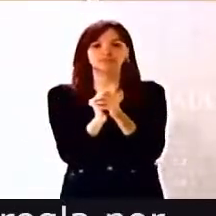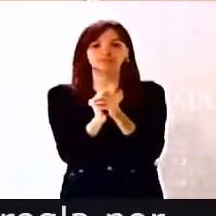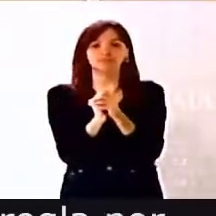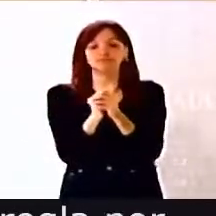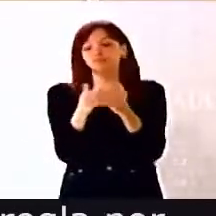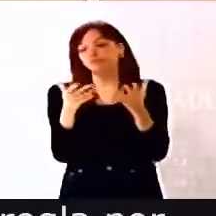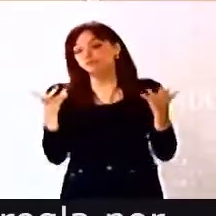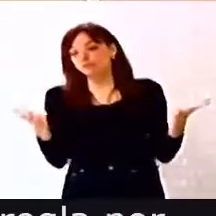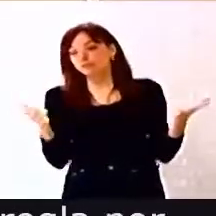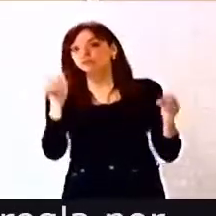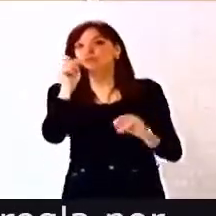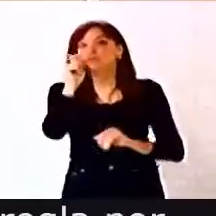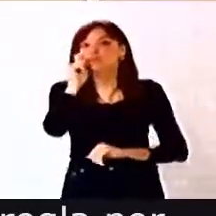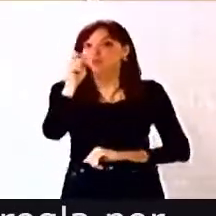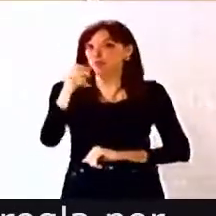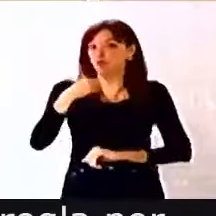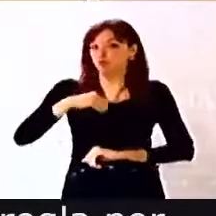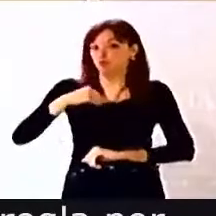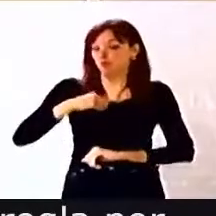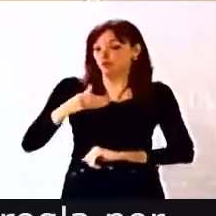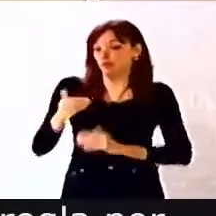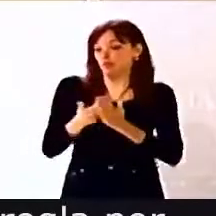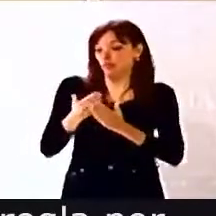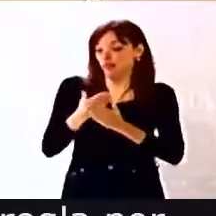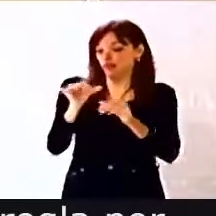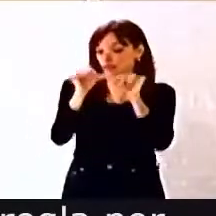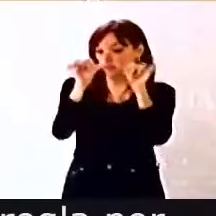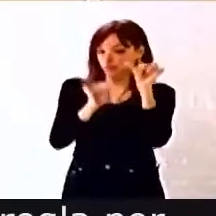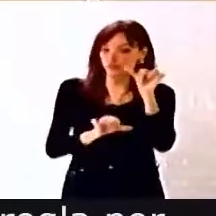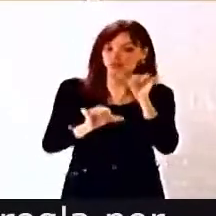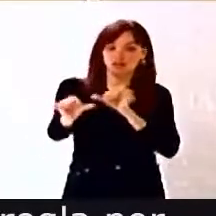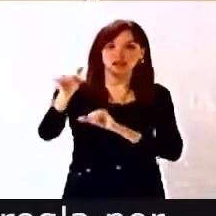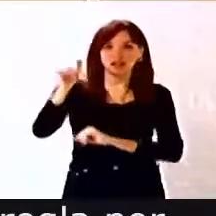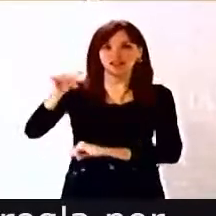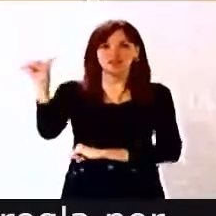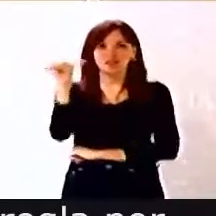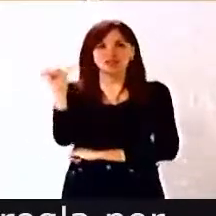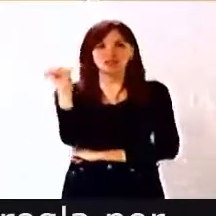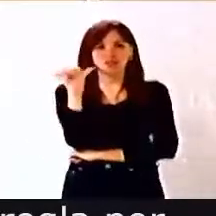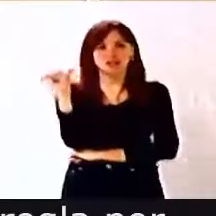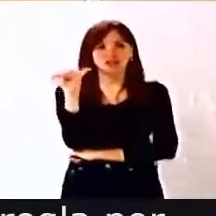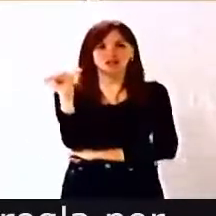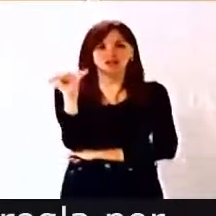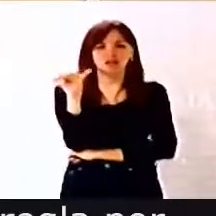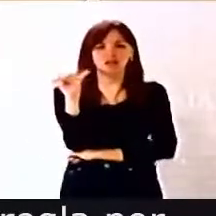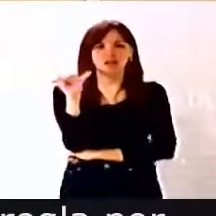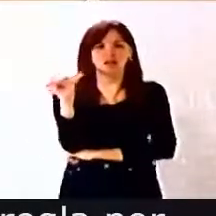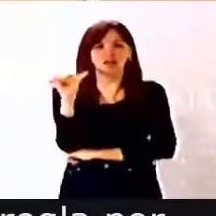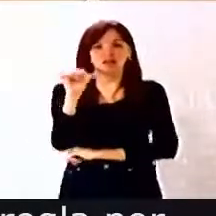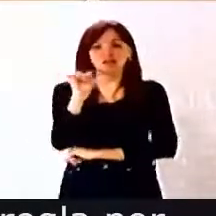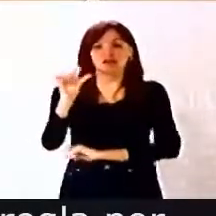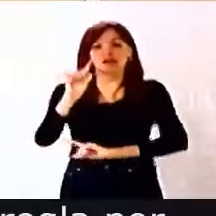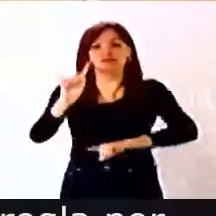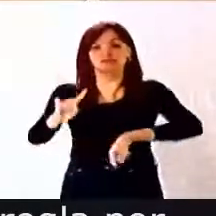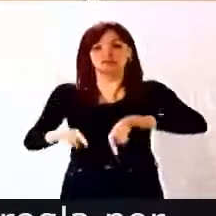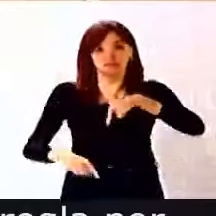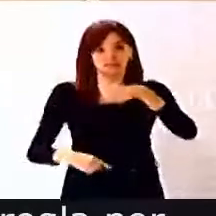Por lo tanto, a lo largo de los próximos días, en este fin de semana y en los primeros días de la semana que